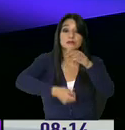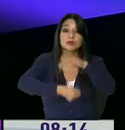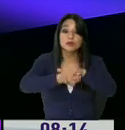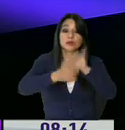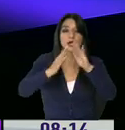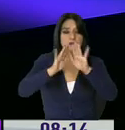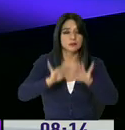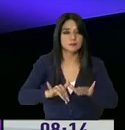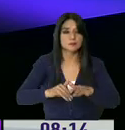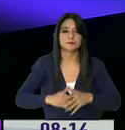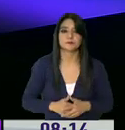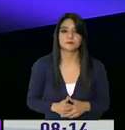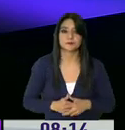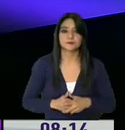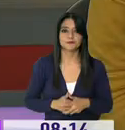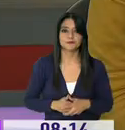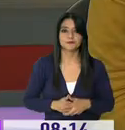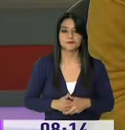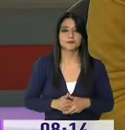en casa. Ale.